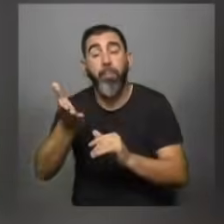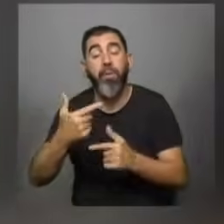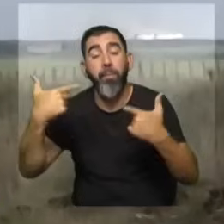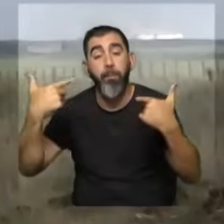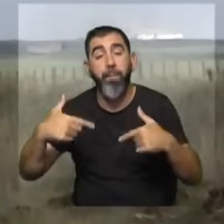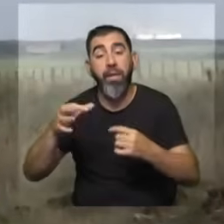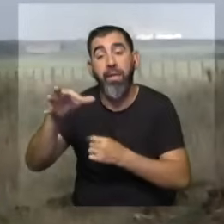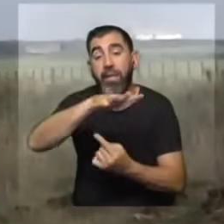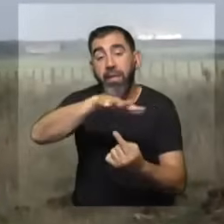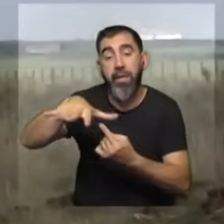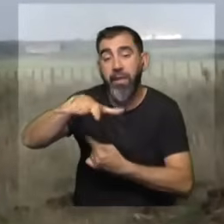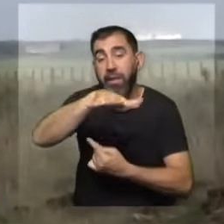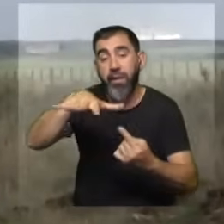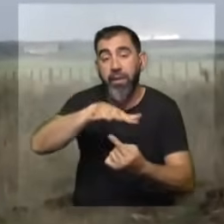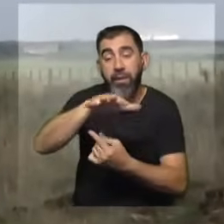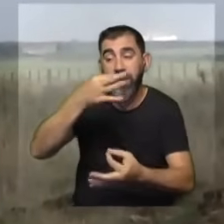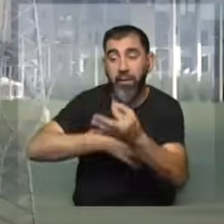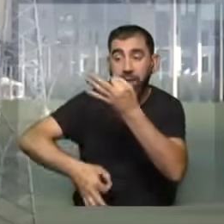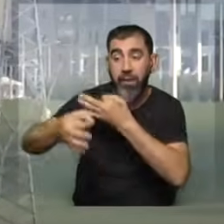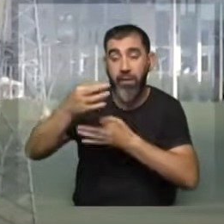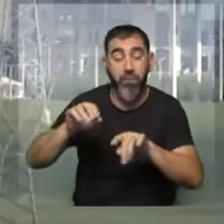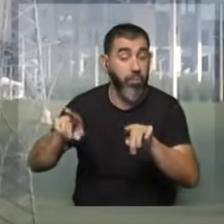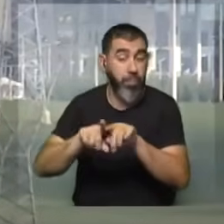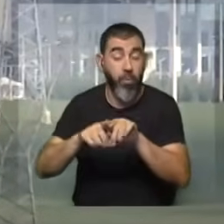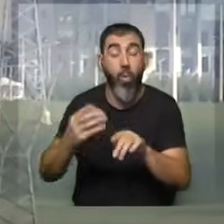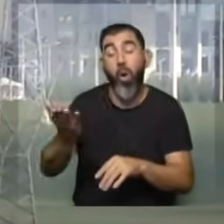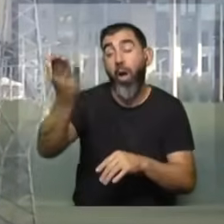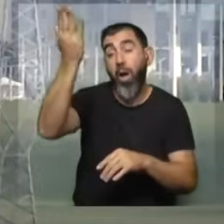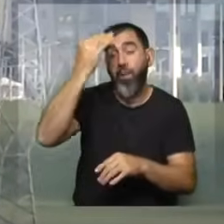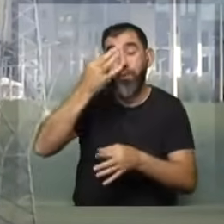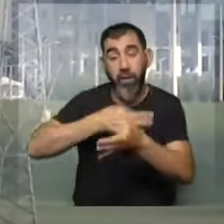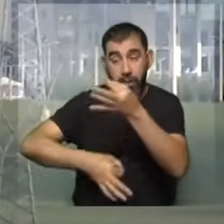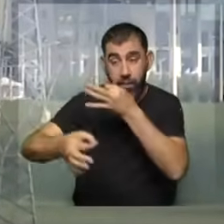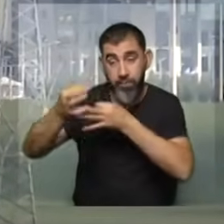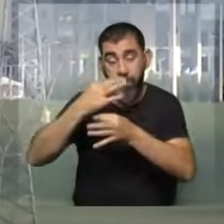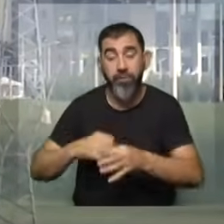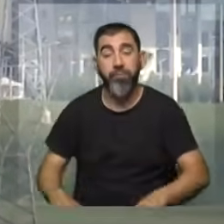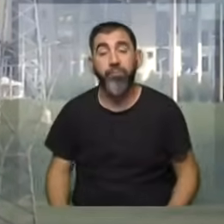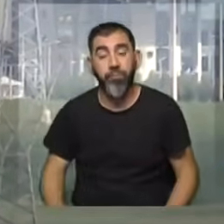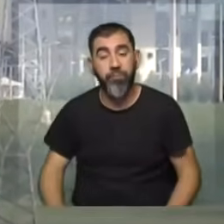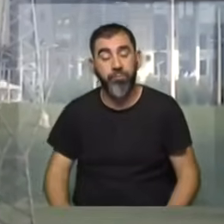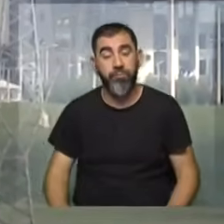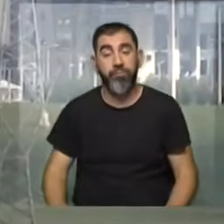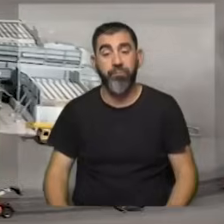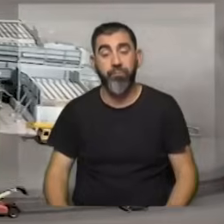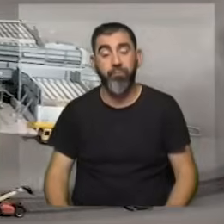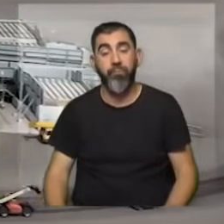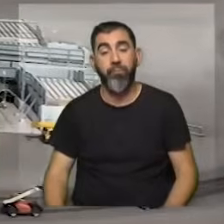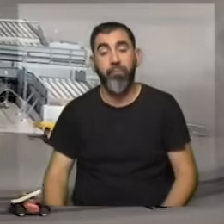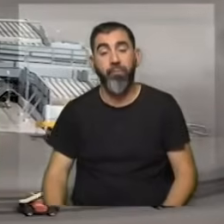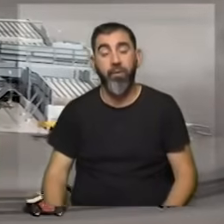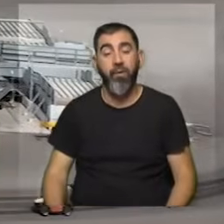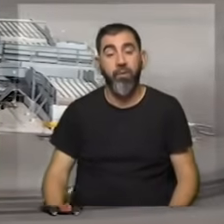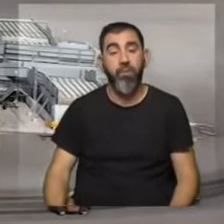ministerio que venga a explicar a comisión de ambiente como se hizo en la oportunidad anterior esta vez con con con digamos más cercano del tiempo del